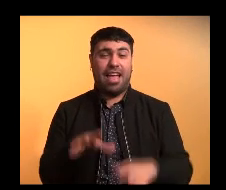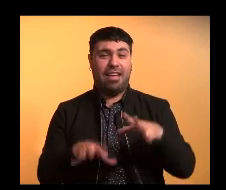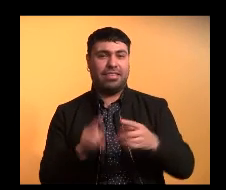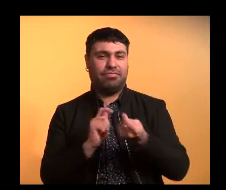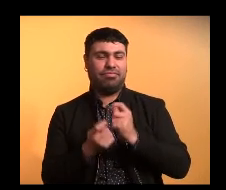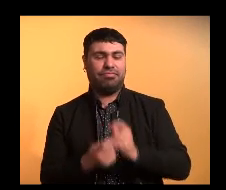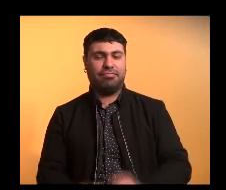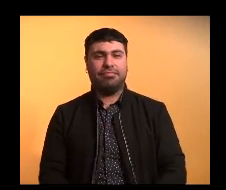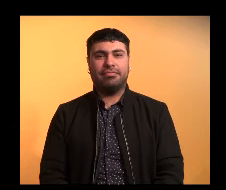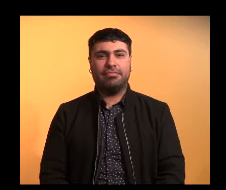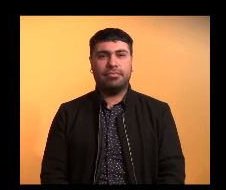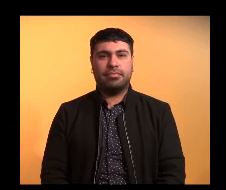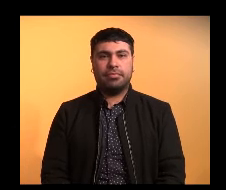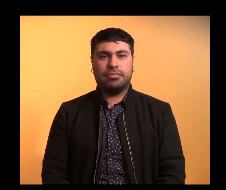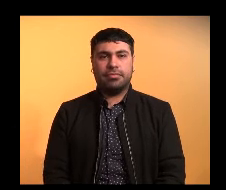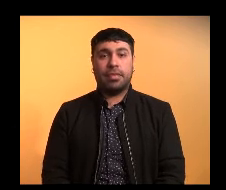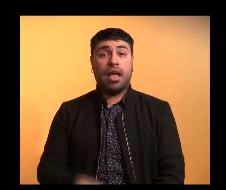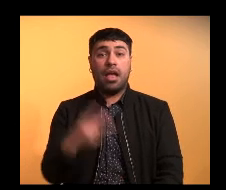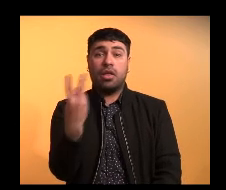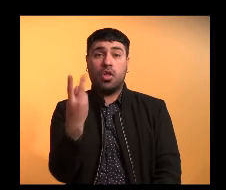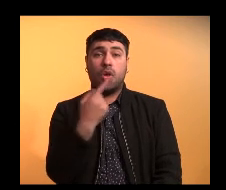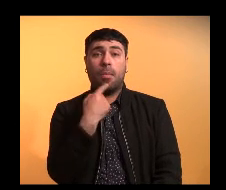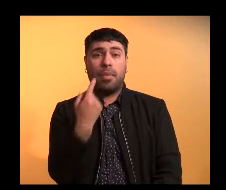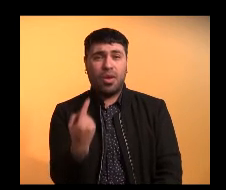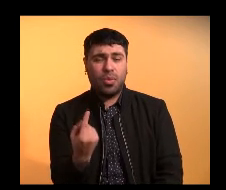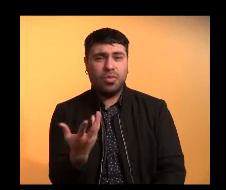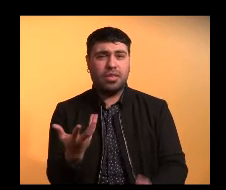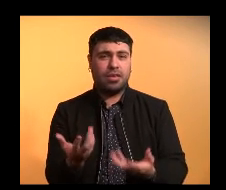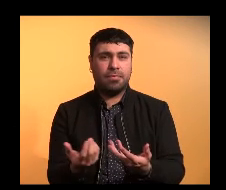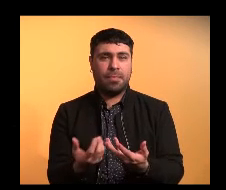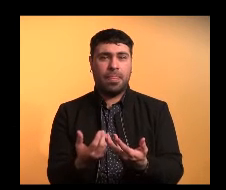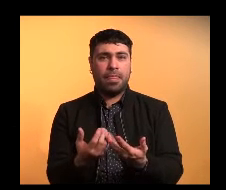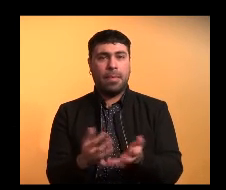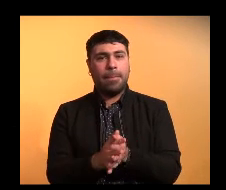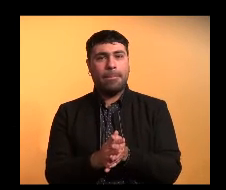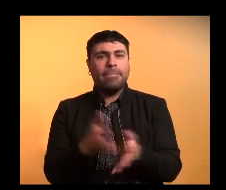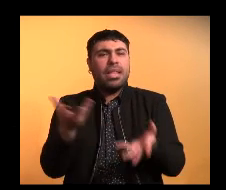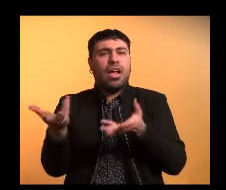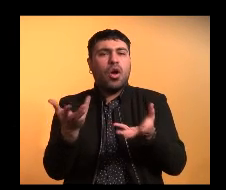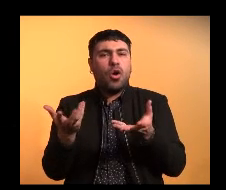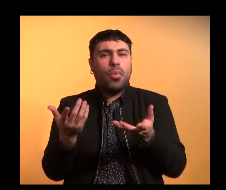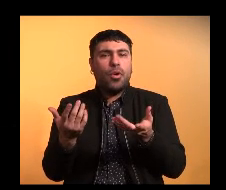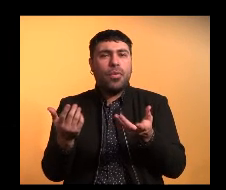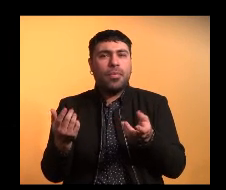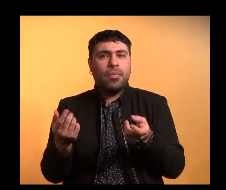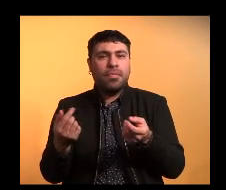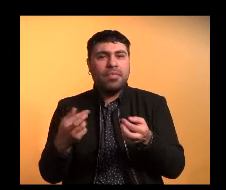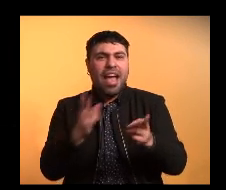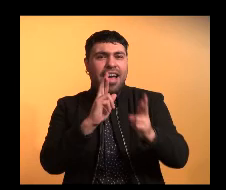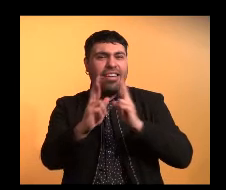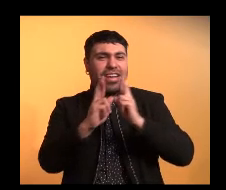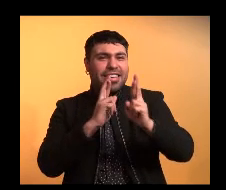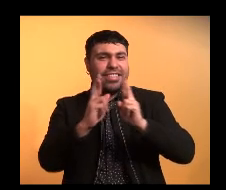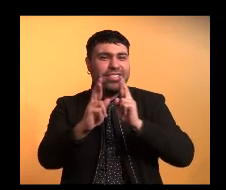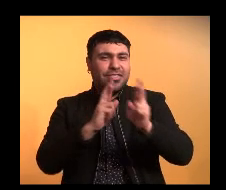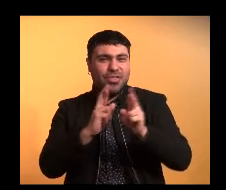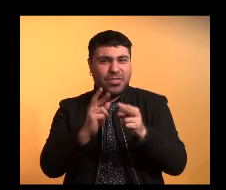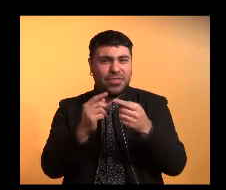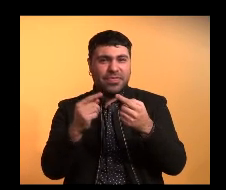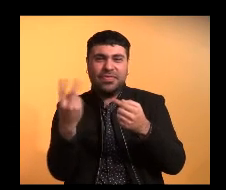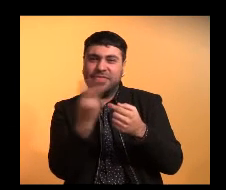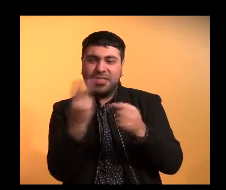Mira, hay dos preguntas en relación a las competencias entre un tipo de alga y la otra. Mónica Arcos y Valentina Vial